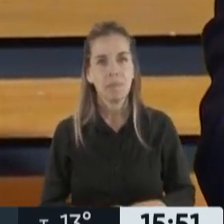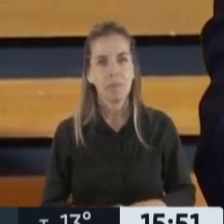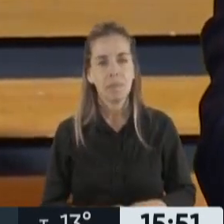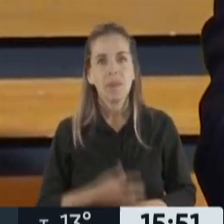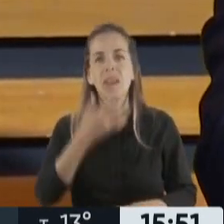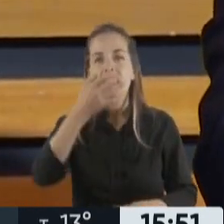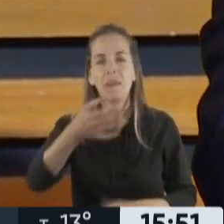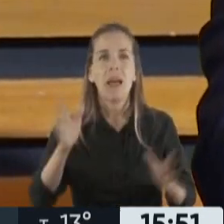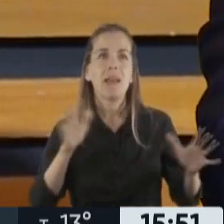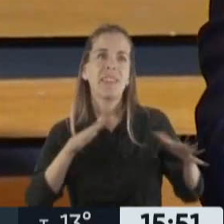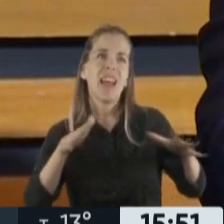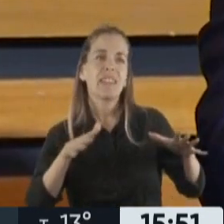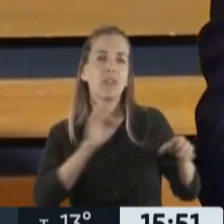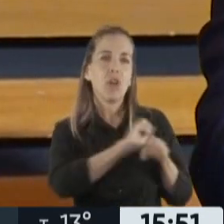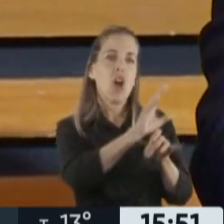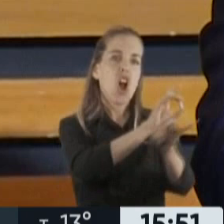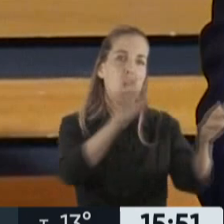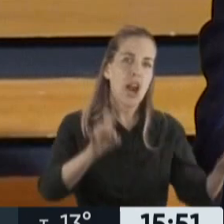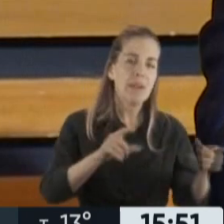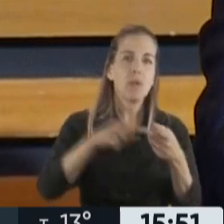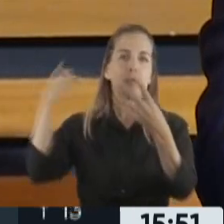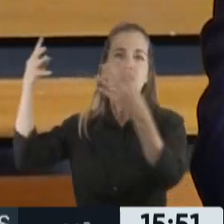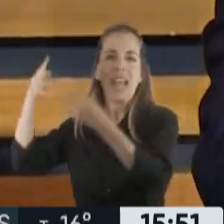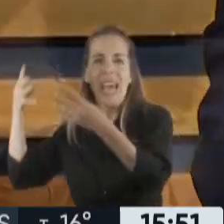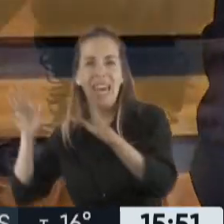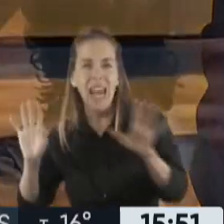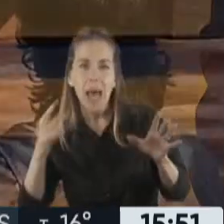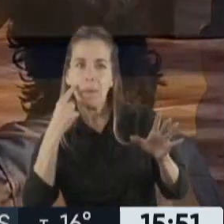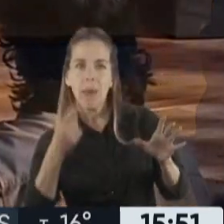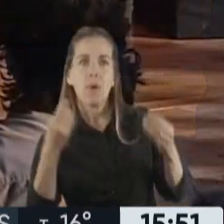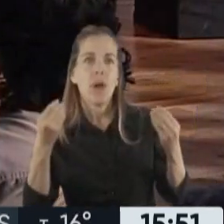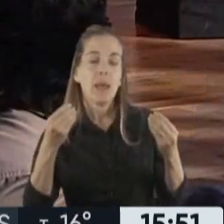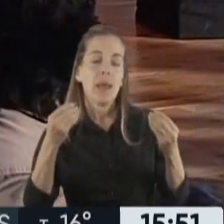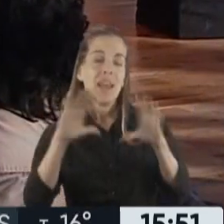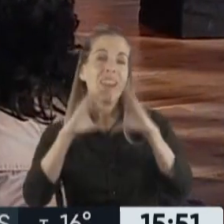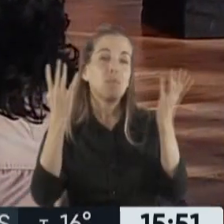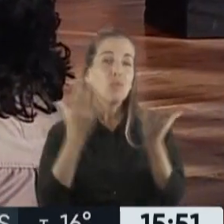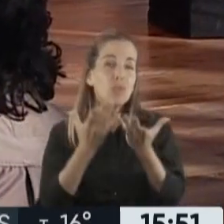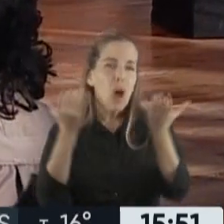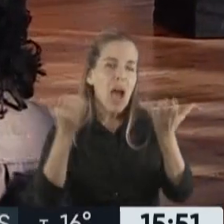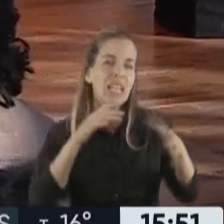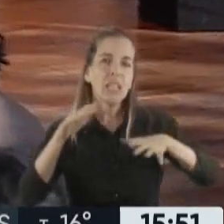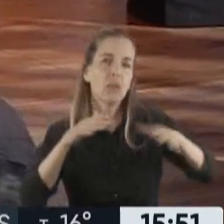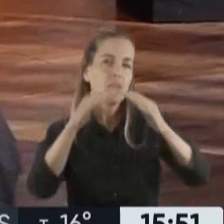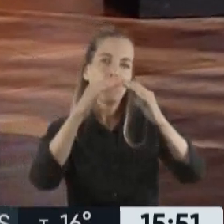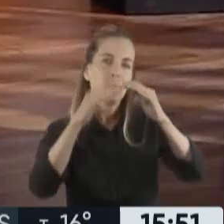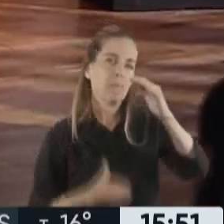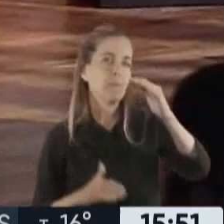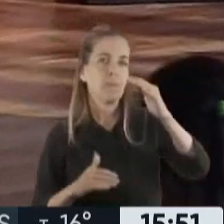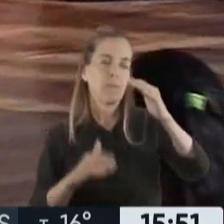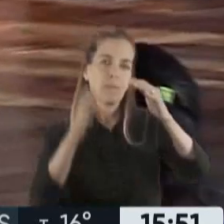Pero entre la pandemia y la guerra ha quedado en evidencia lo injusto del mundo. Lo injusto del mundo. Las